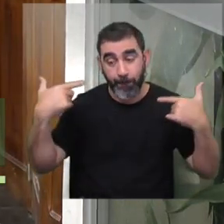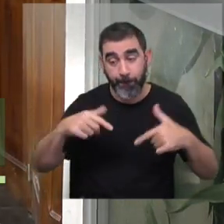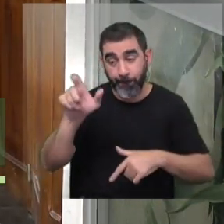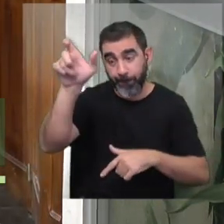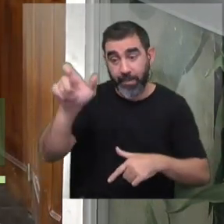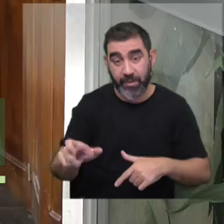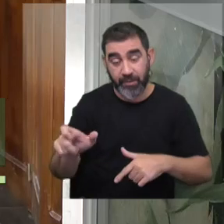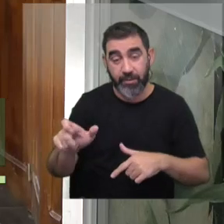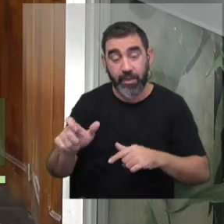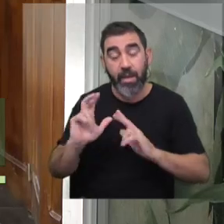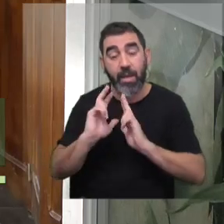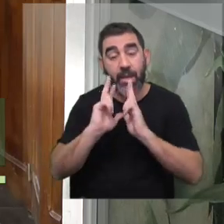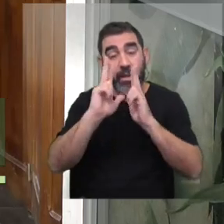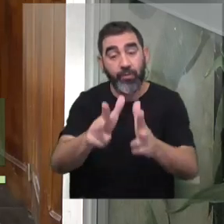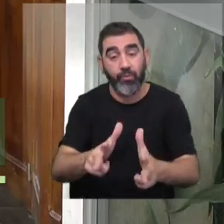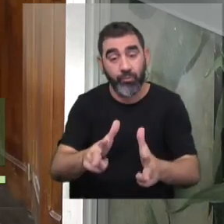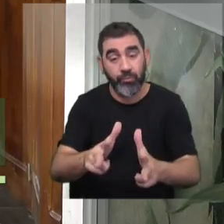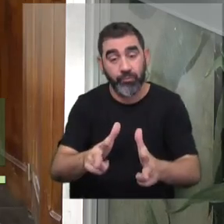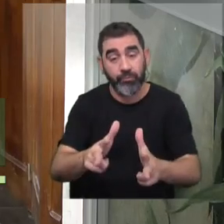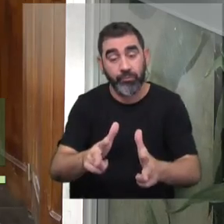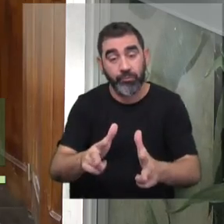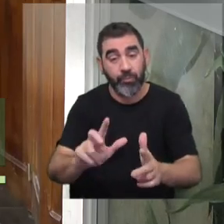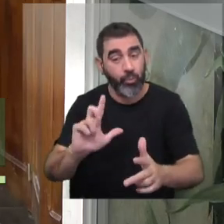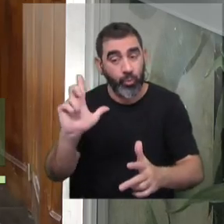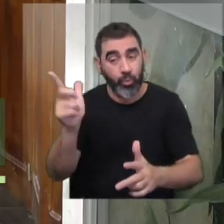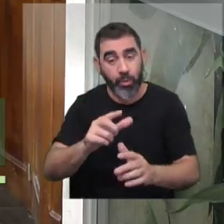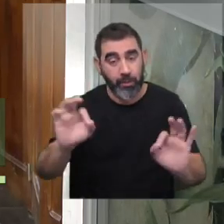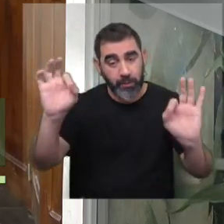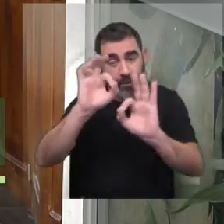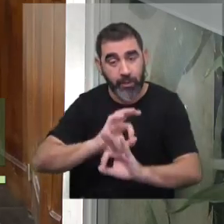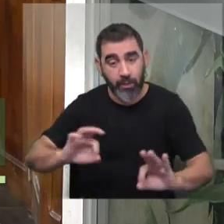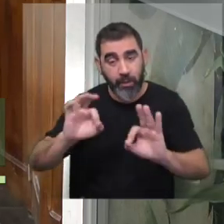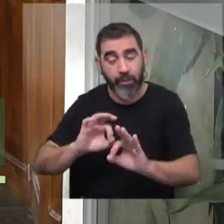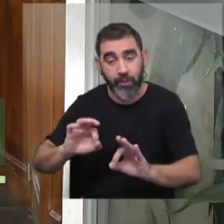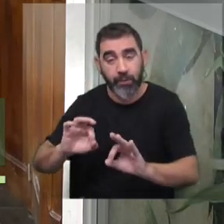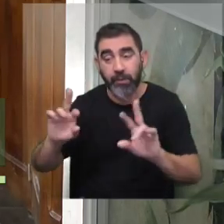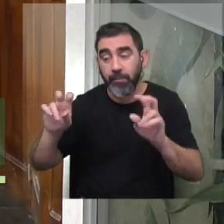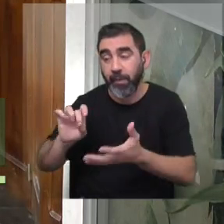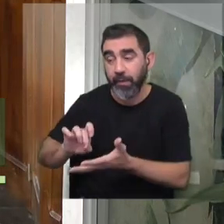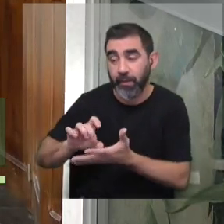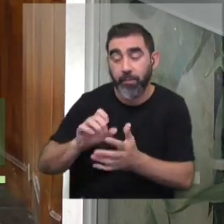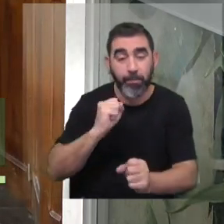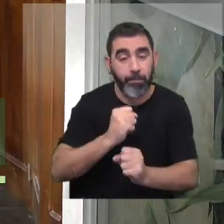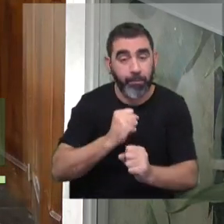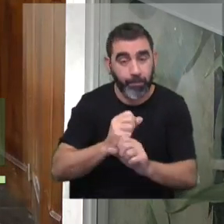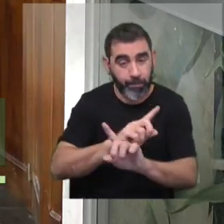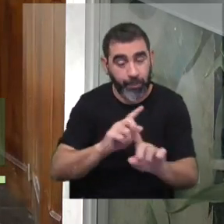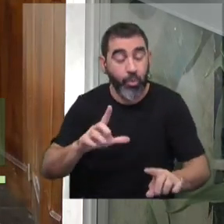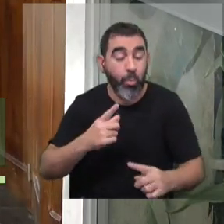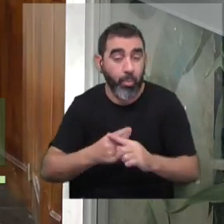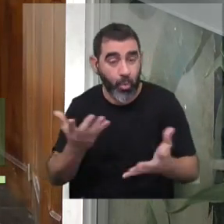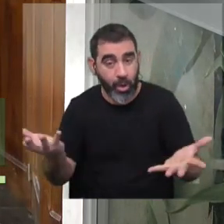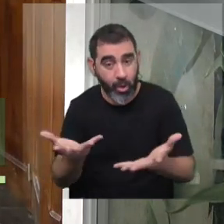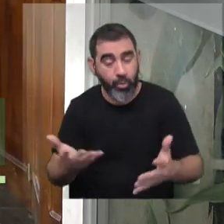Karina rando les informó que en principio no están previstas tomar medidas Respecto a los trabajadores eh que están